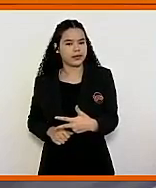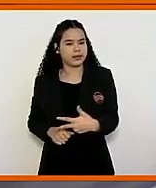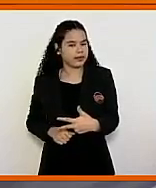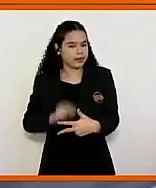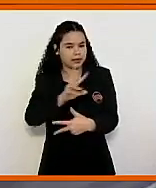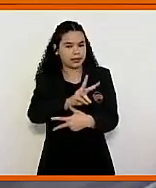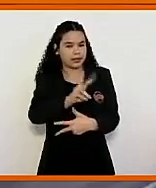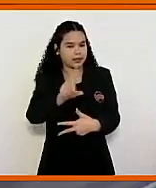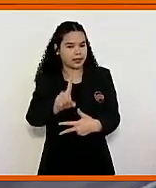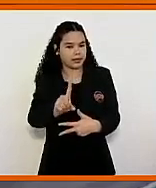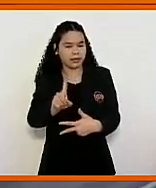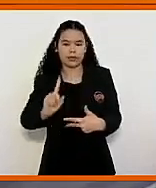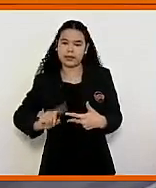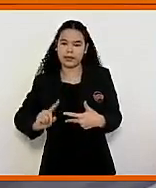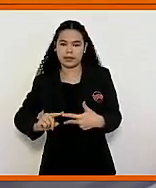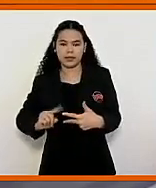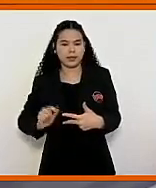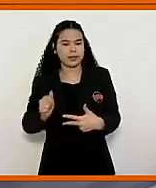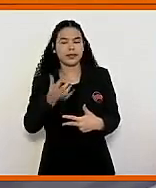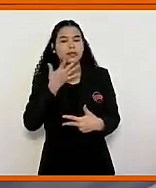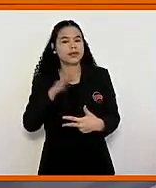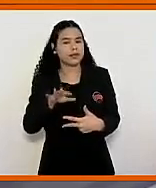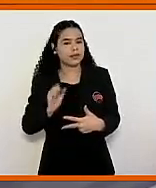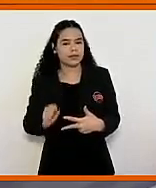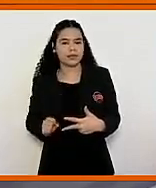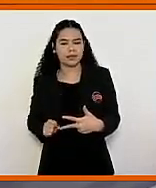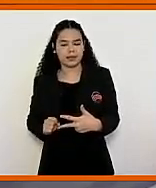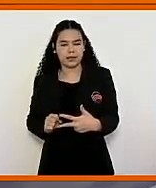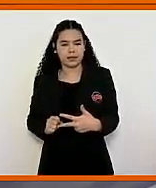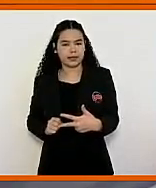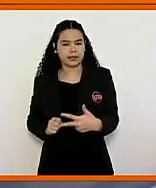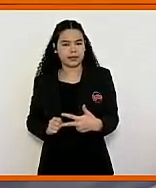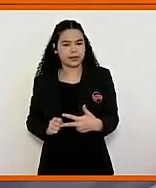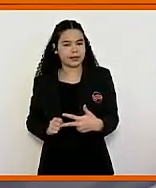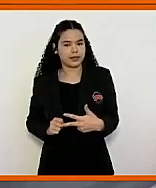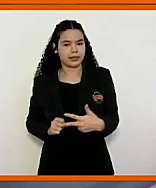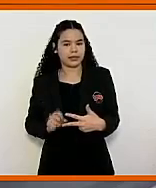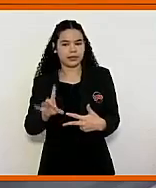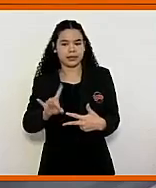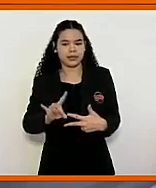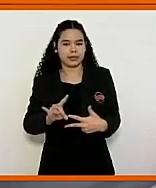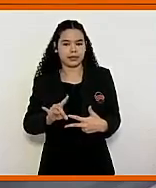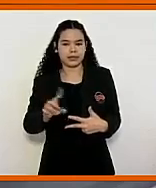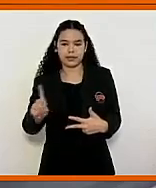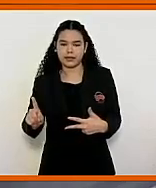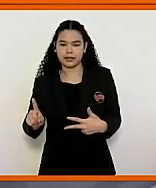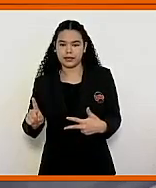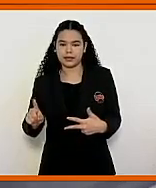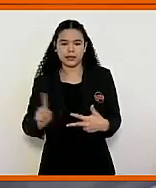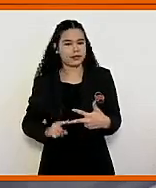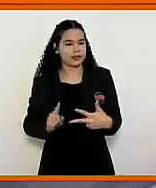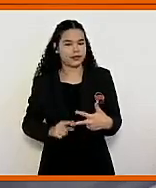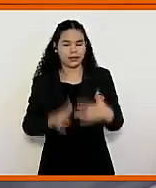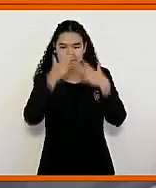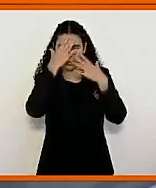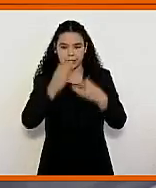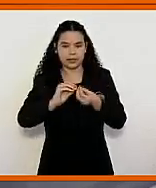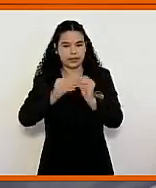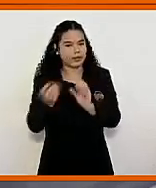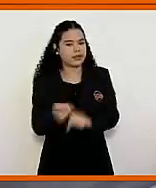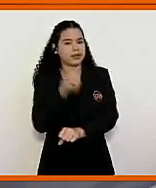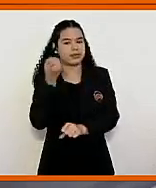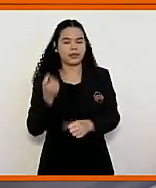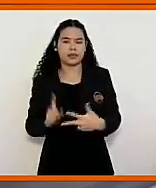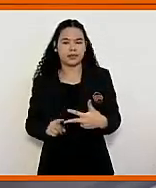21. Segundo número ganador, suerte. Este es el 81, tercer y decisivo número